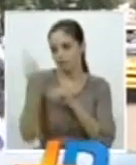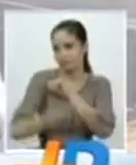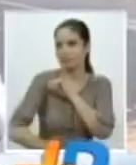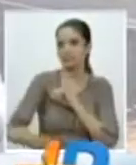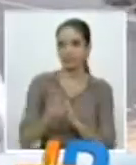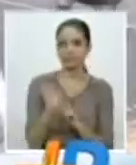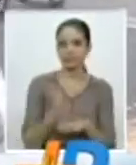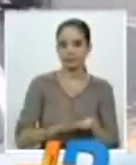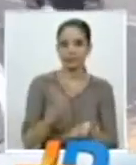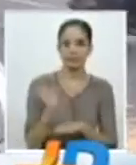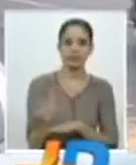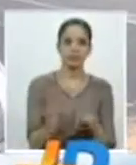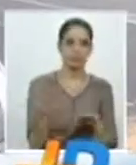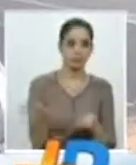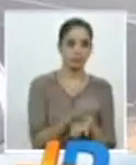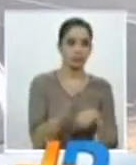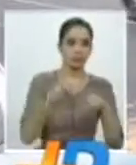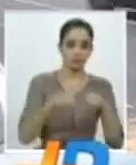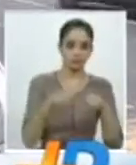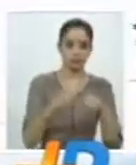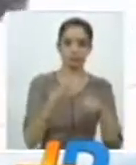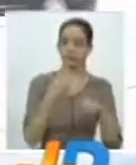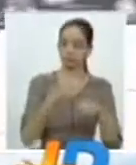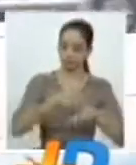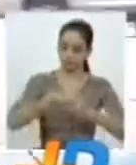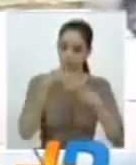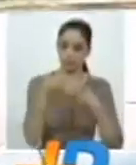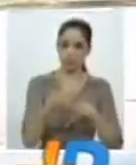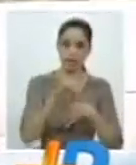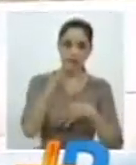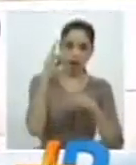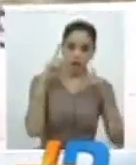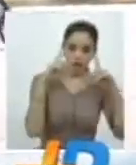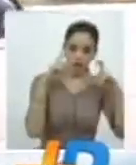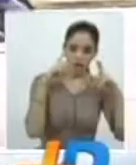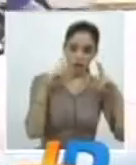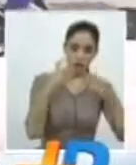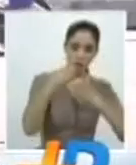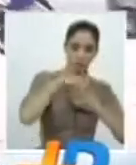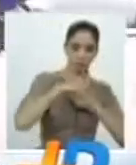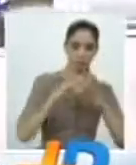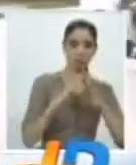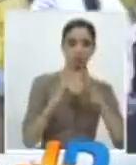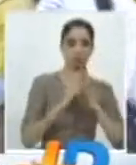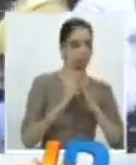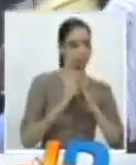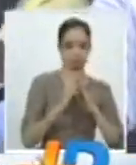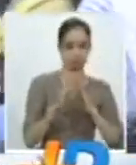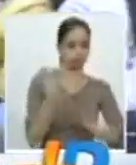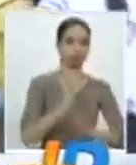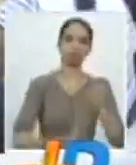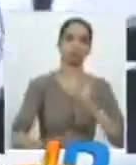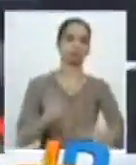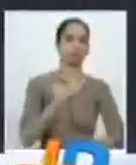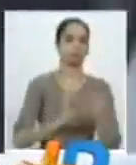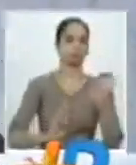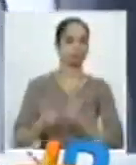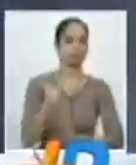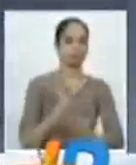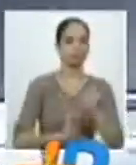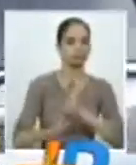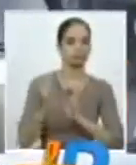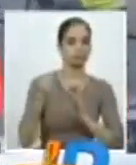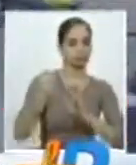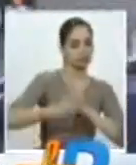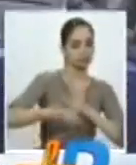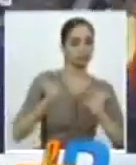multas. Los motociclistas aseguraron que en caso de que les llegue una fotomulta a sus casas, interpondrán todo tipo de razones para que no sean